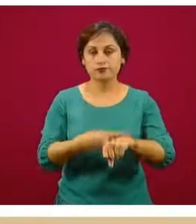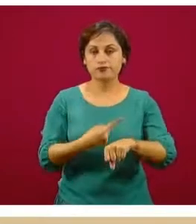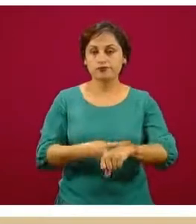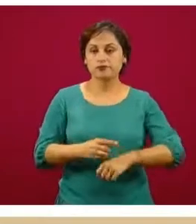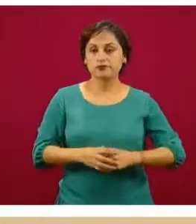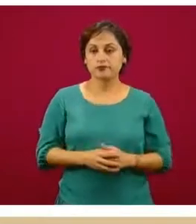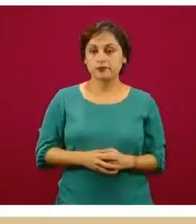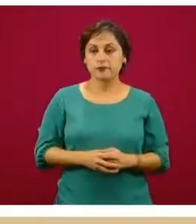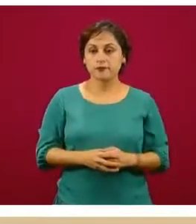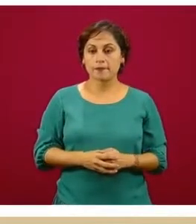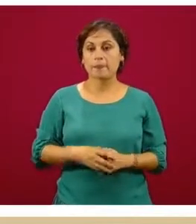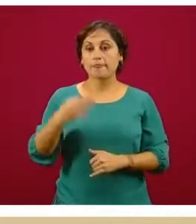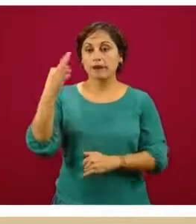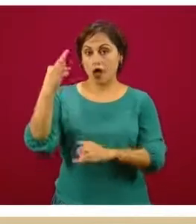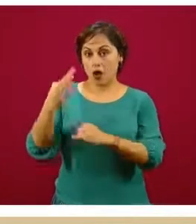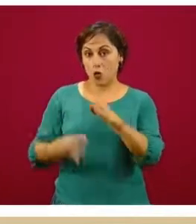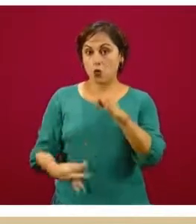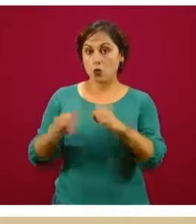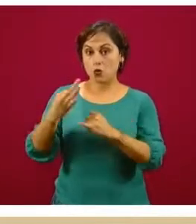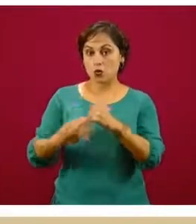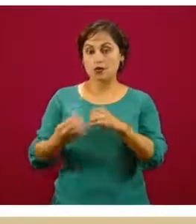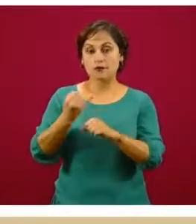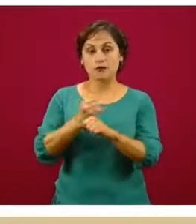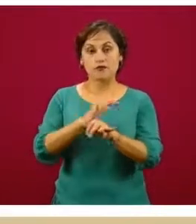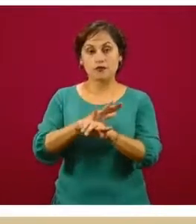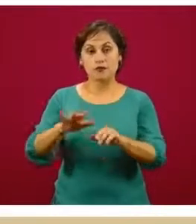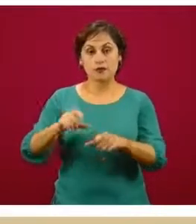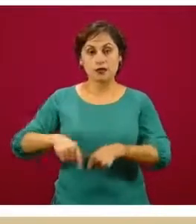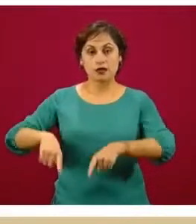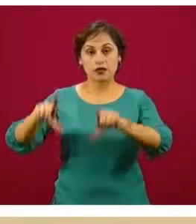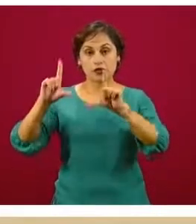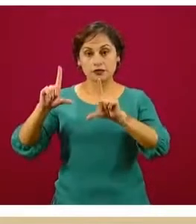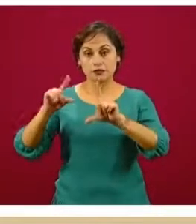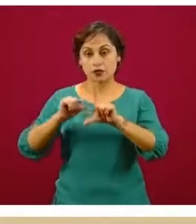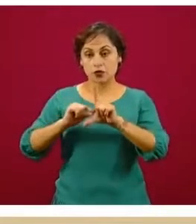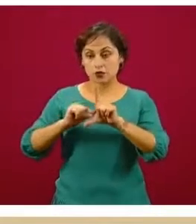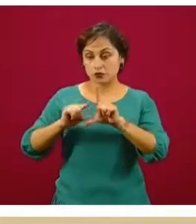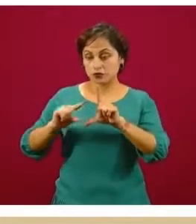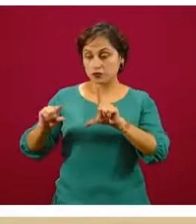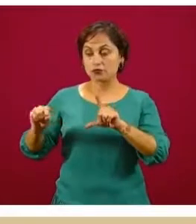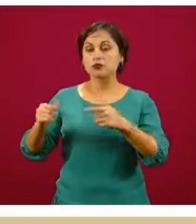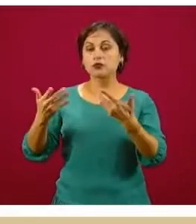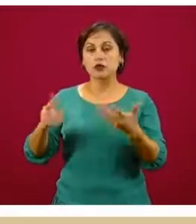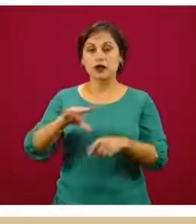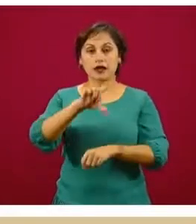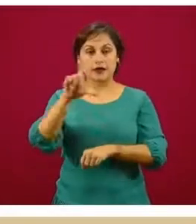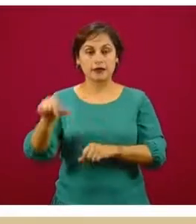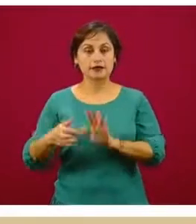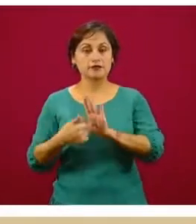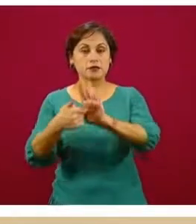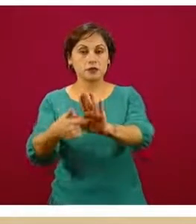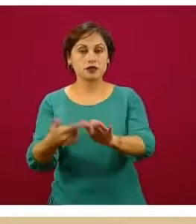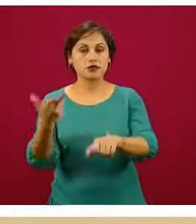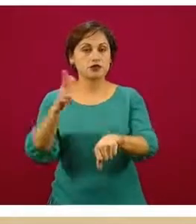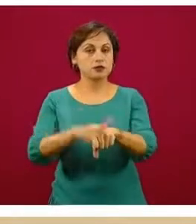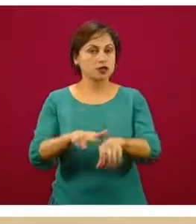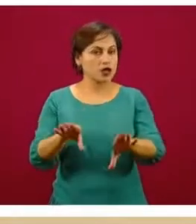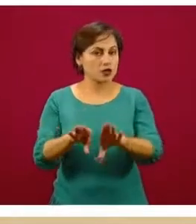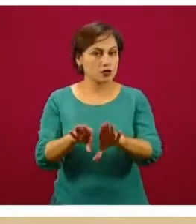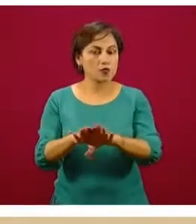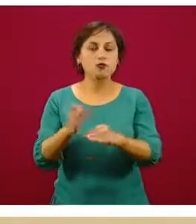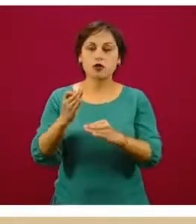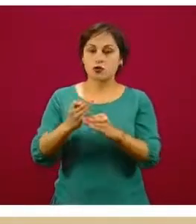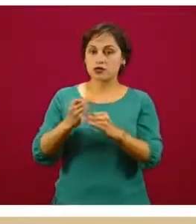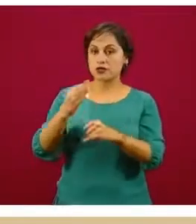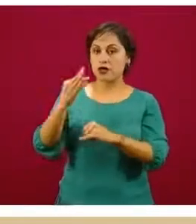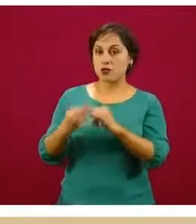Y finalmente, en la parte del reporte epidemiológico, antes de pasar al informe sobre ocupación y disponibilidad hospitalaria, esta es nuestra